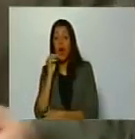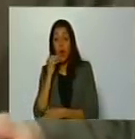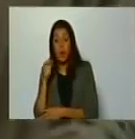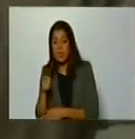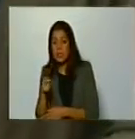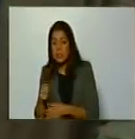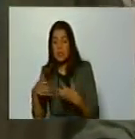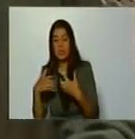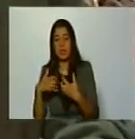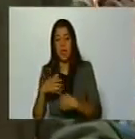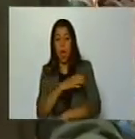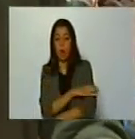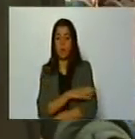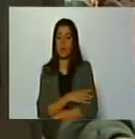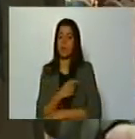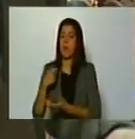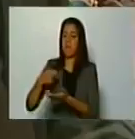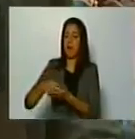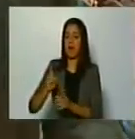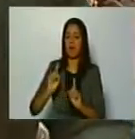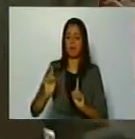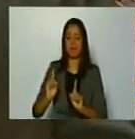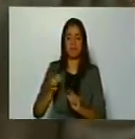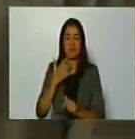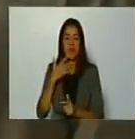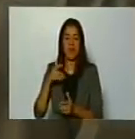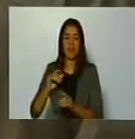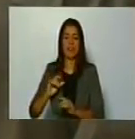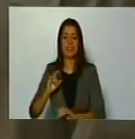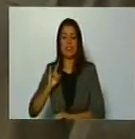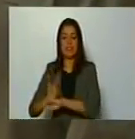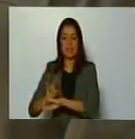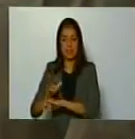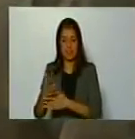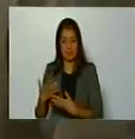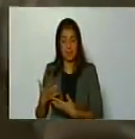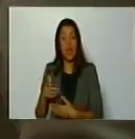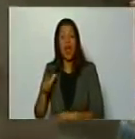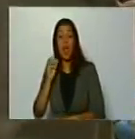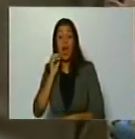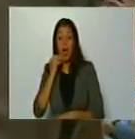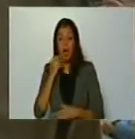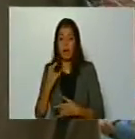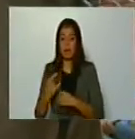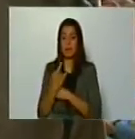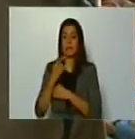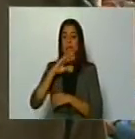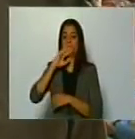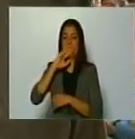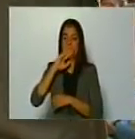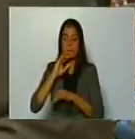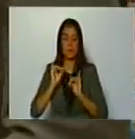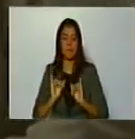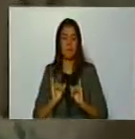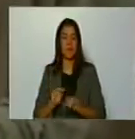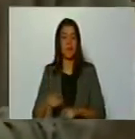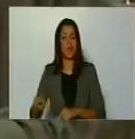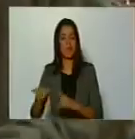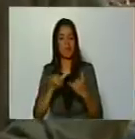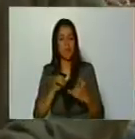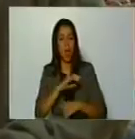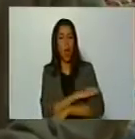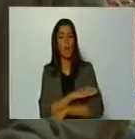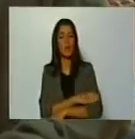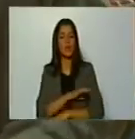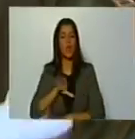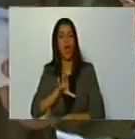se la quedaron, no les pagaron a ellos mismos, entre ellos mismos. Esa es la oposición que